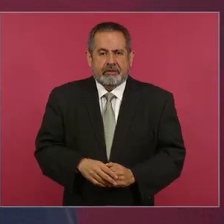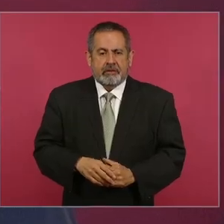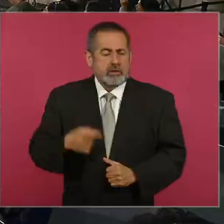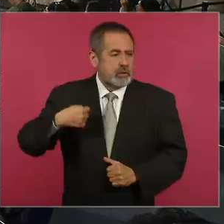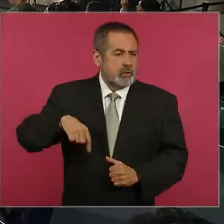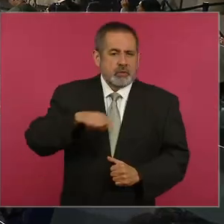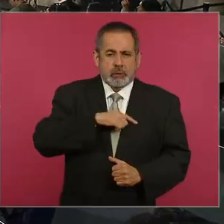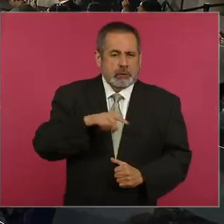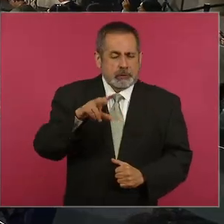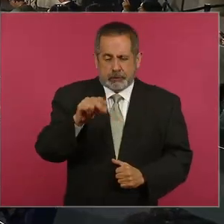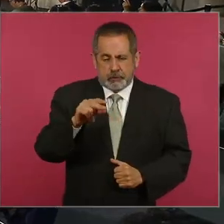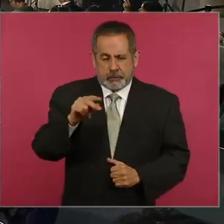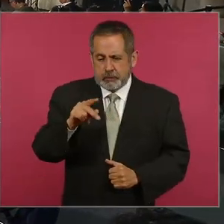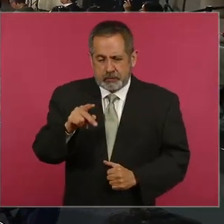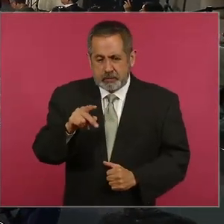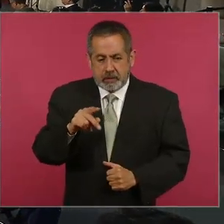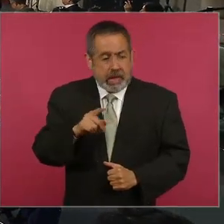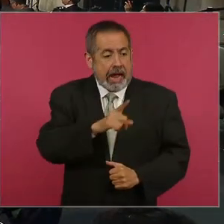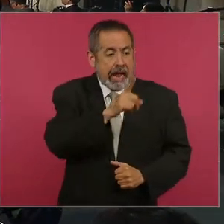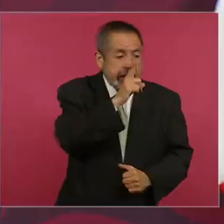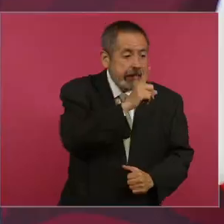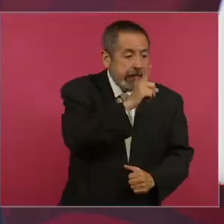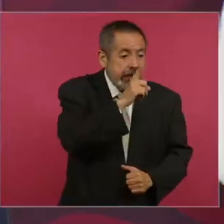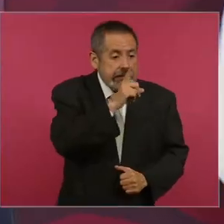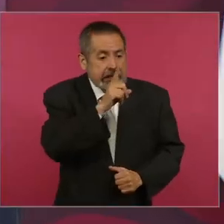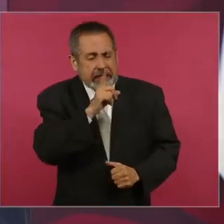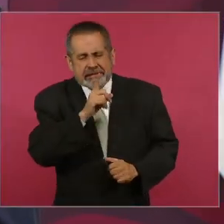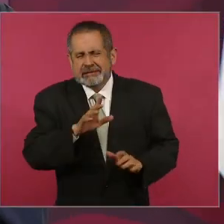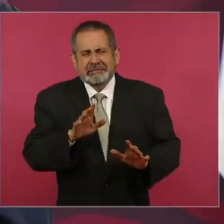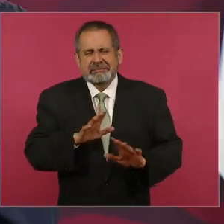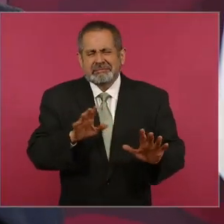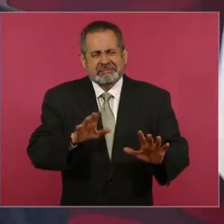Nosotros no vamos a silenciar a nadie,